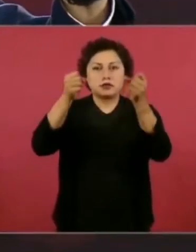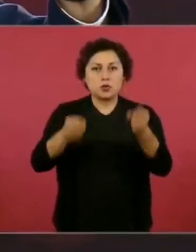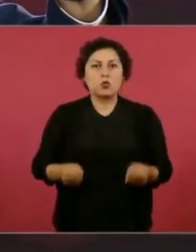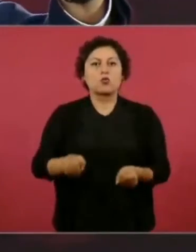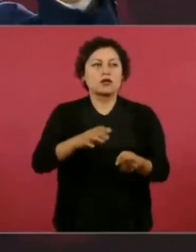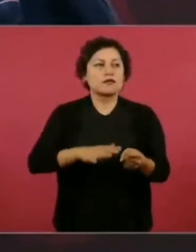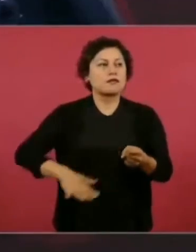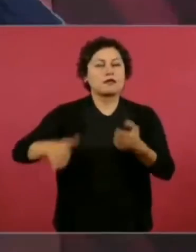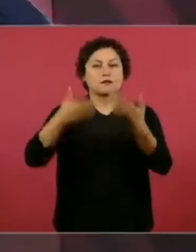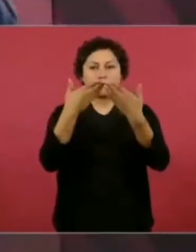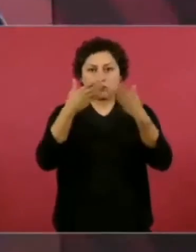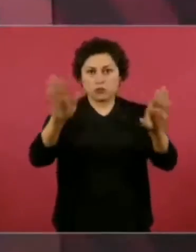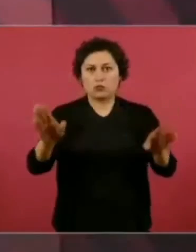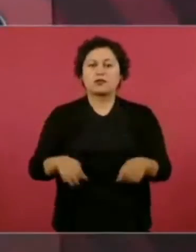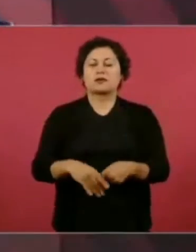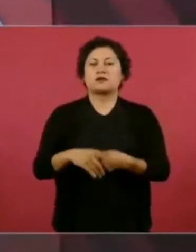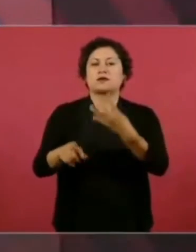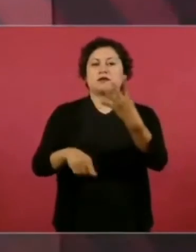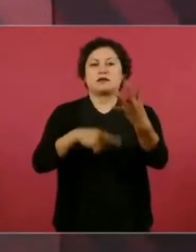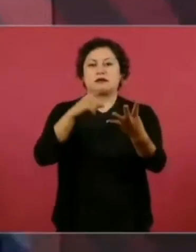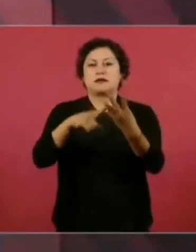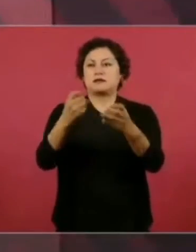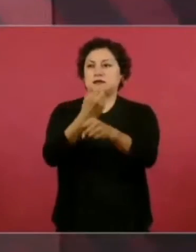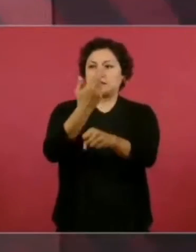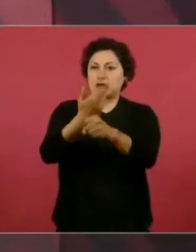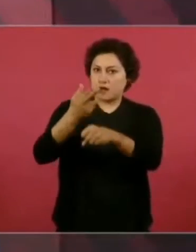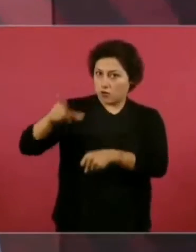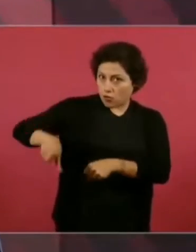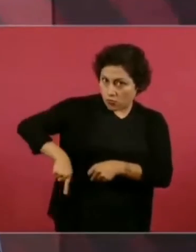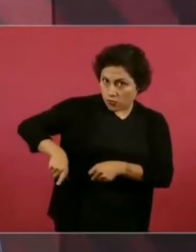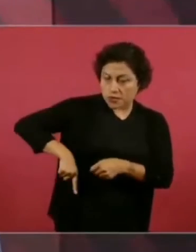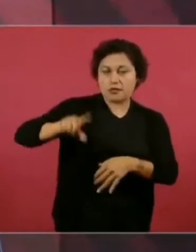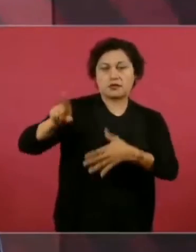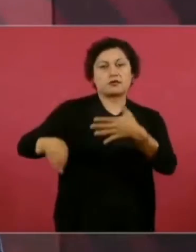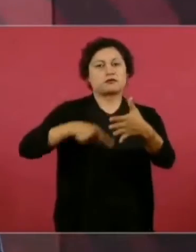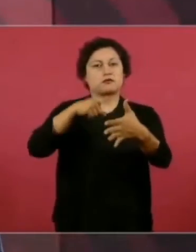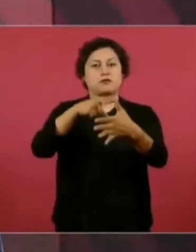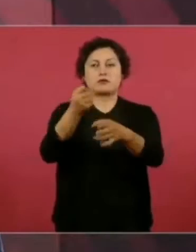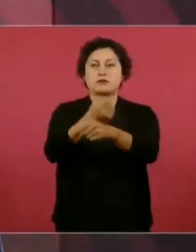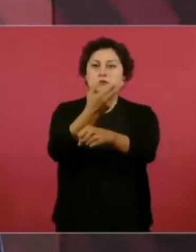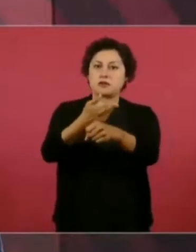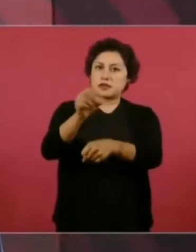Gobernación. Estuvo la secretaria de Relaciones Exteriores,